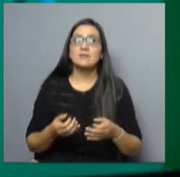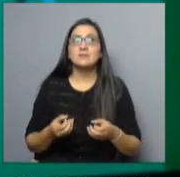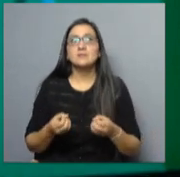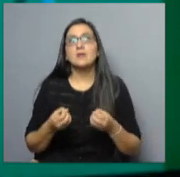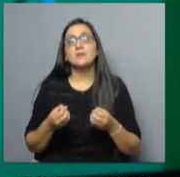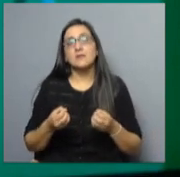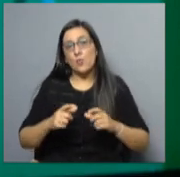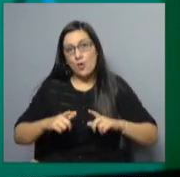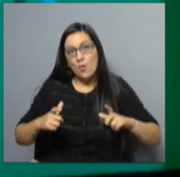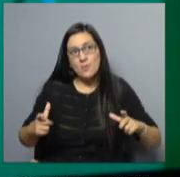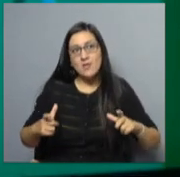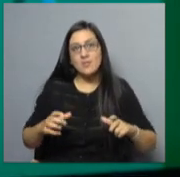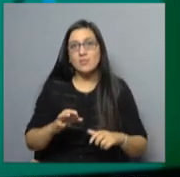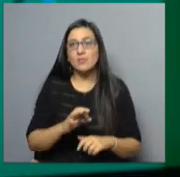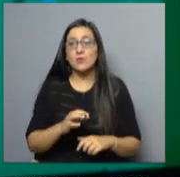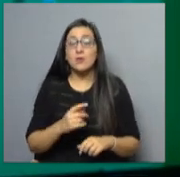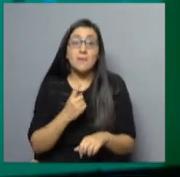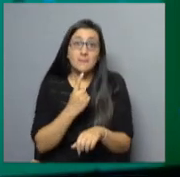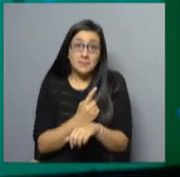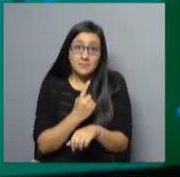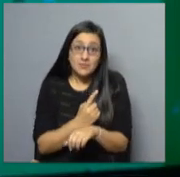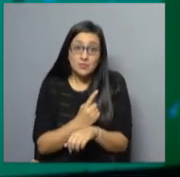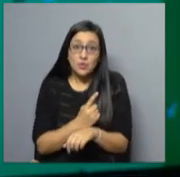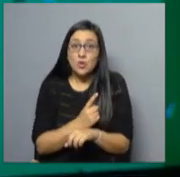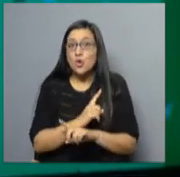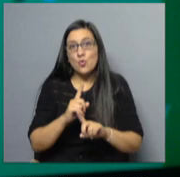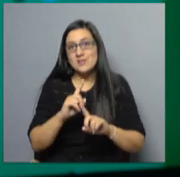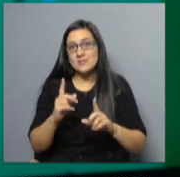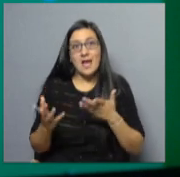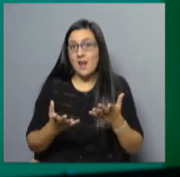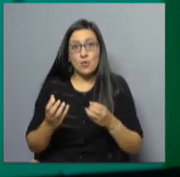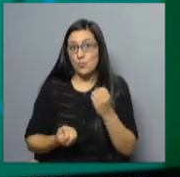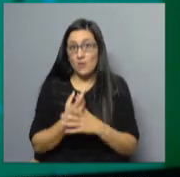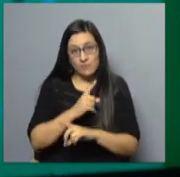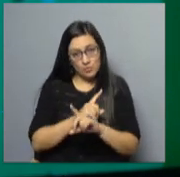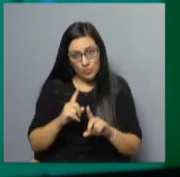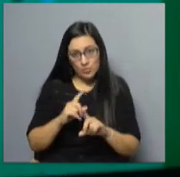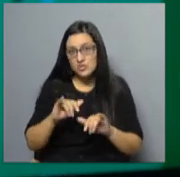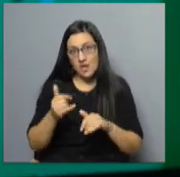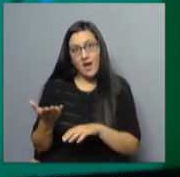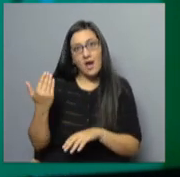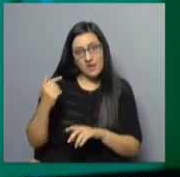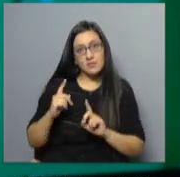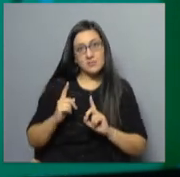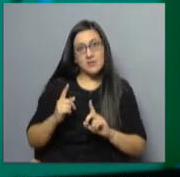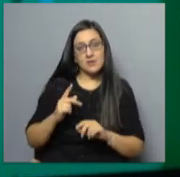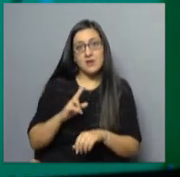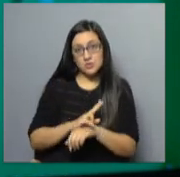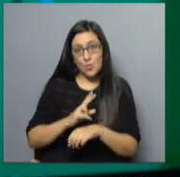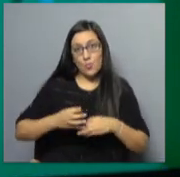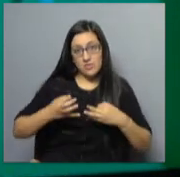un aumento en primer lugar no es un fenómeno nuevo tú bien decías la seguridad es un tema crucial